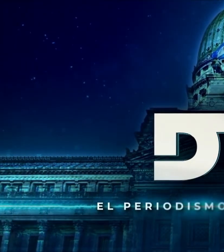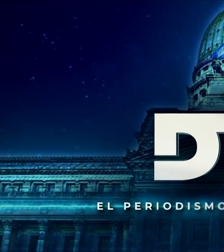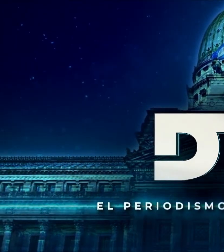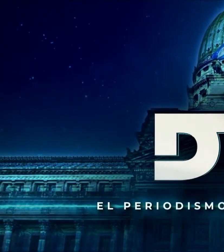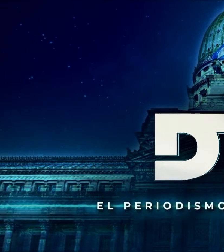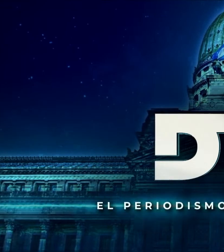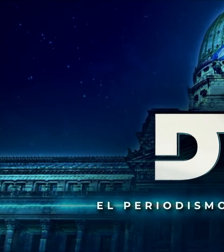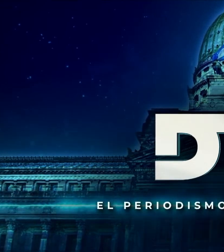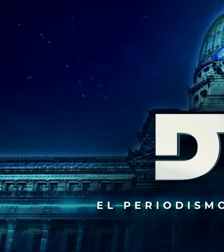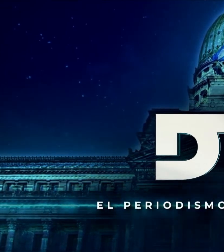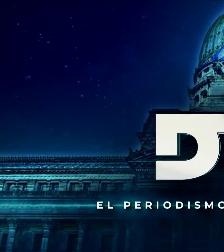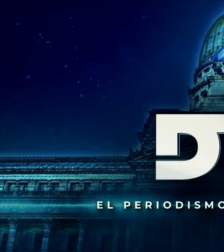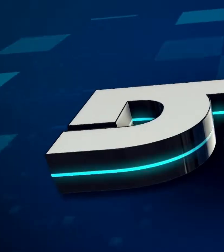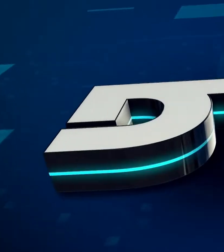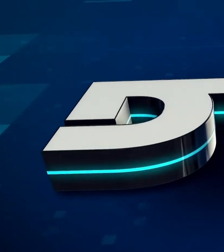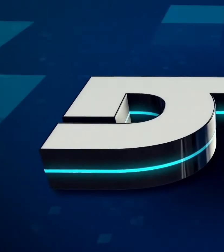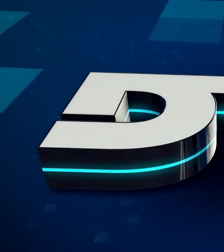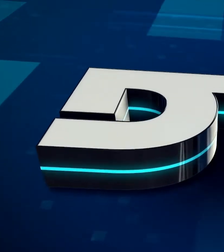periodismo en el Congreso.